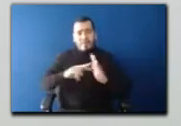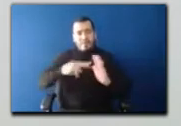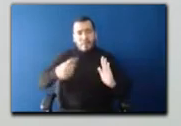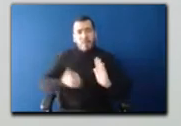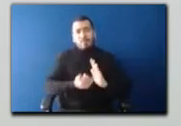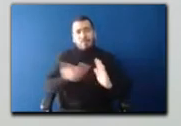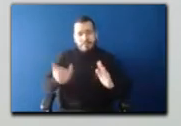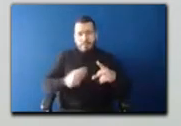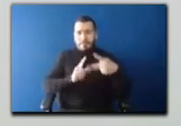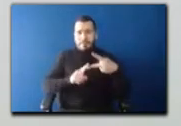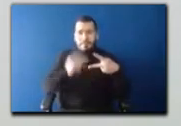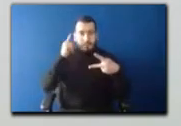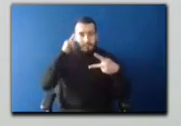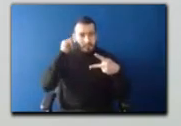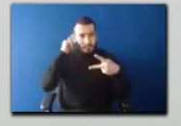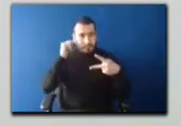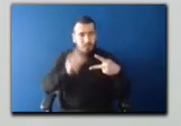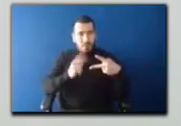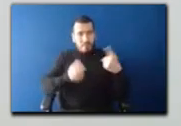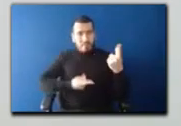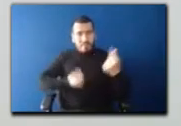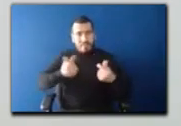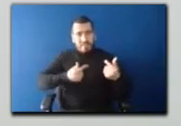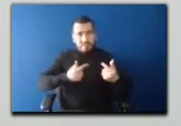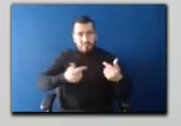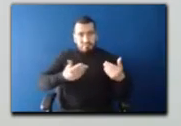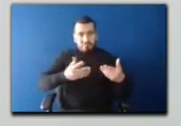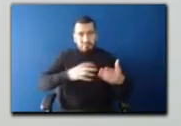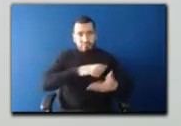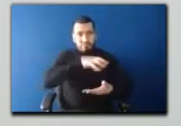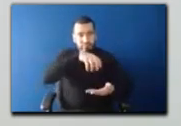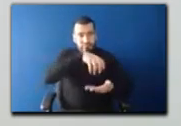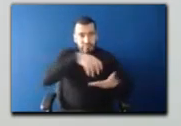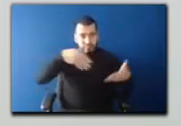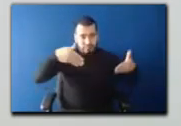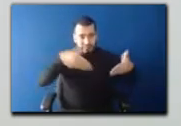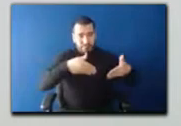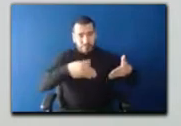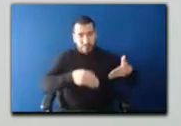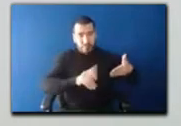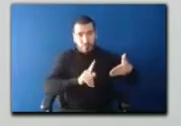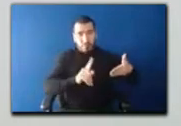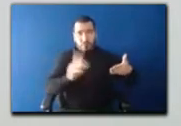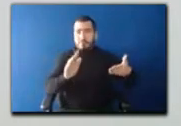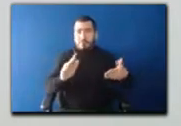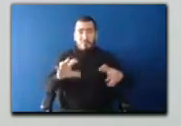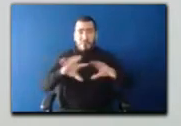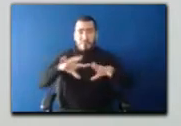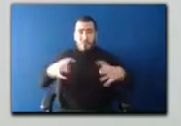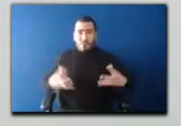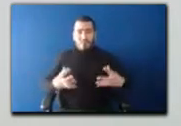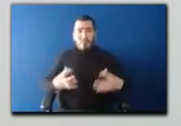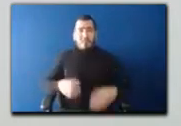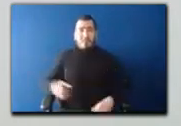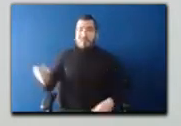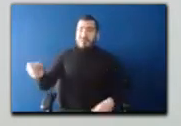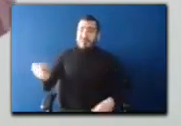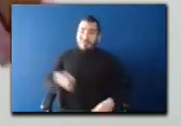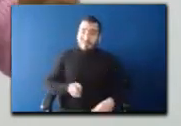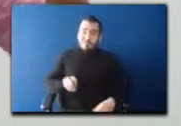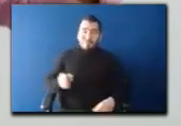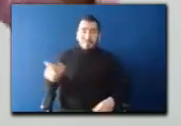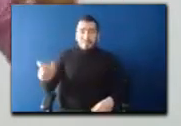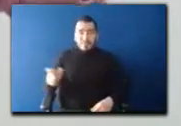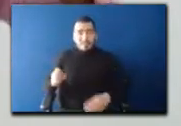Dos, finanzas descentralizadas. El mundo se está moviendo a eso, a no tener que usar un intermediario, a no tener que tener un banco en la mitad, a no